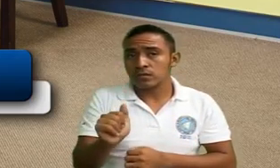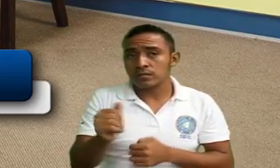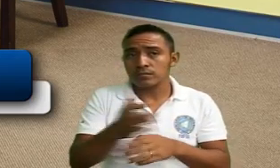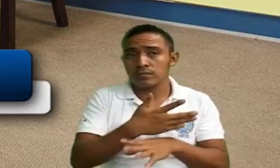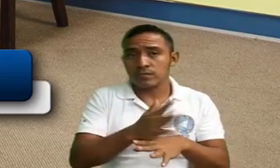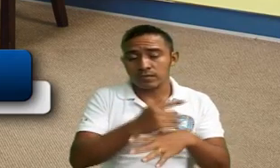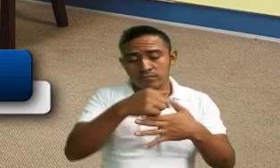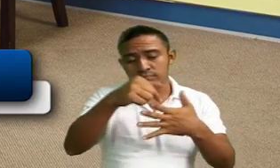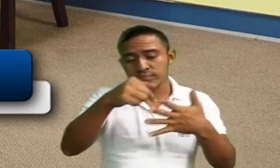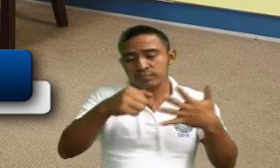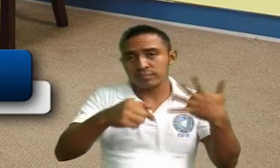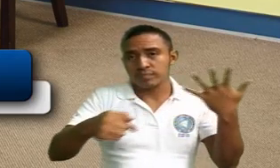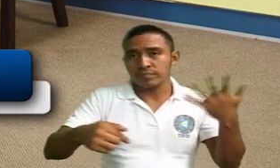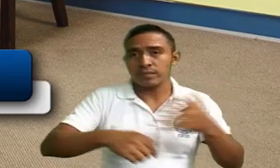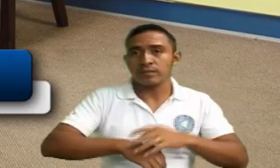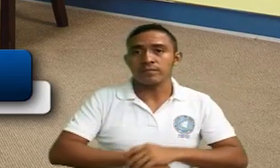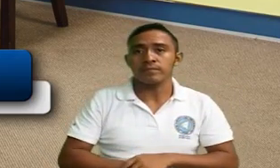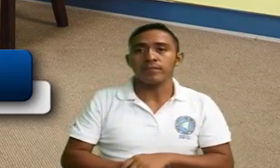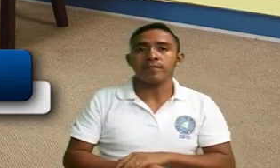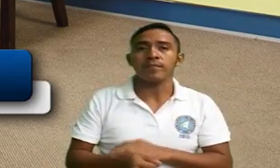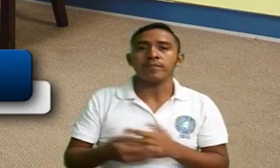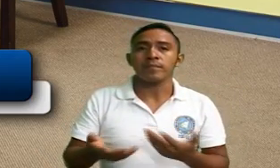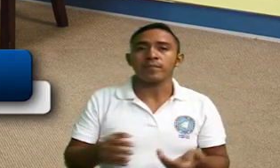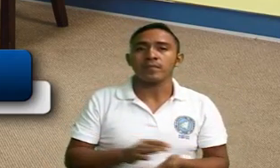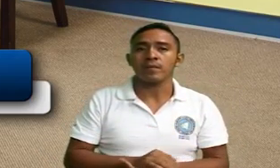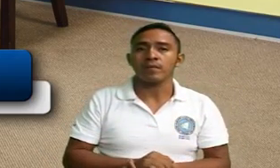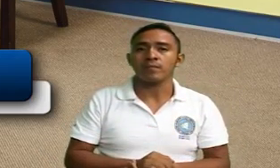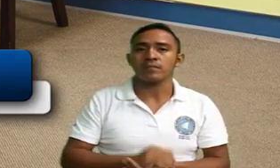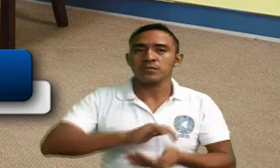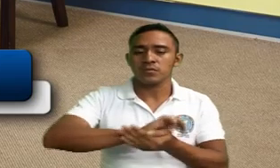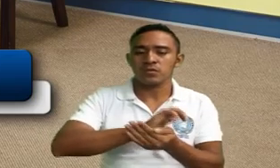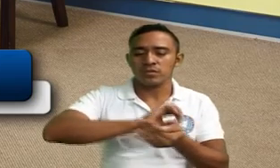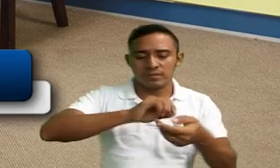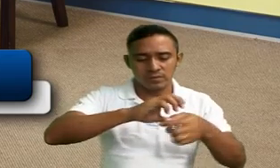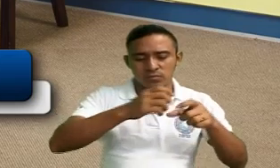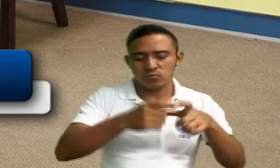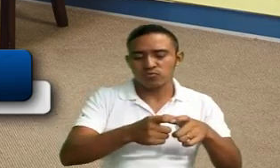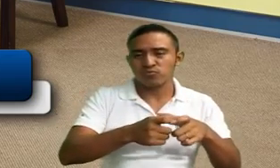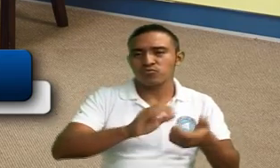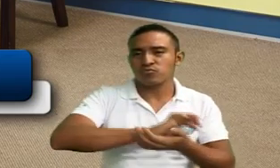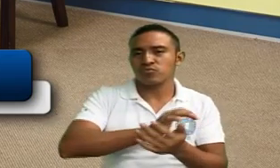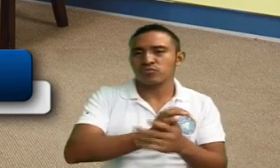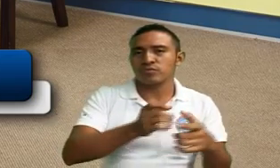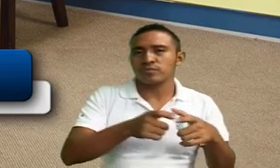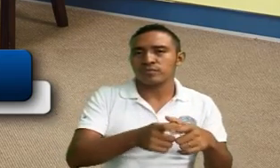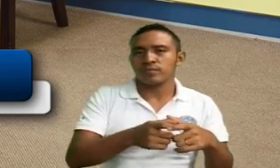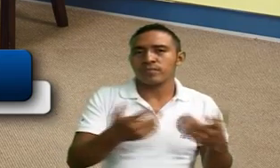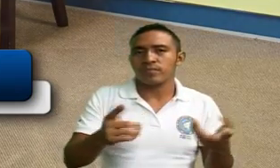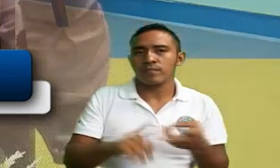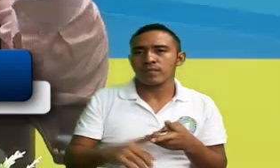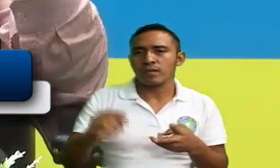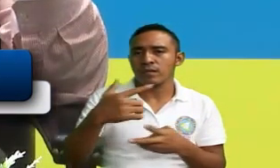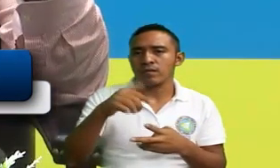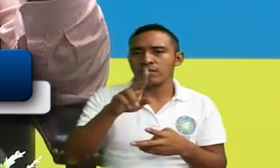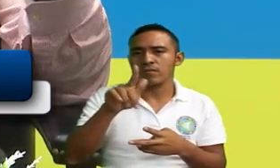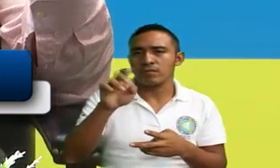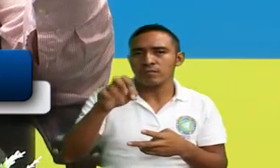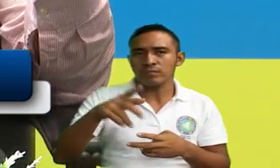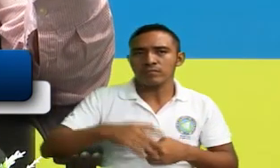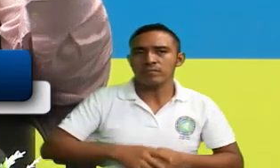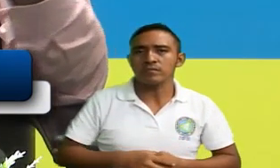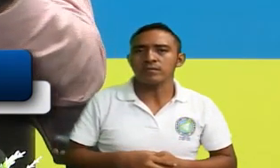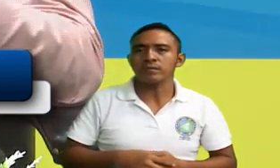podemos hacer variedades de cosas con la soya. Así tortita es. De tipo carne de soya, no sé, así gluten es. De soya, un montón de